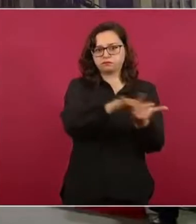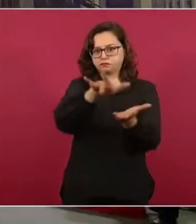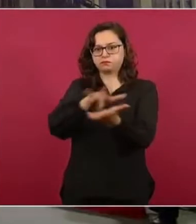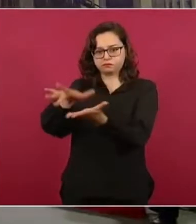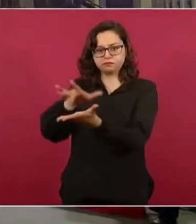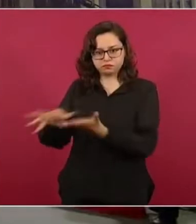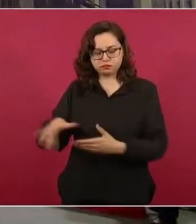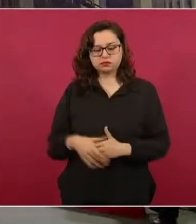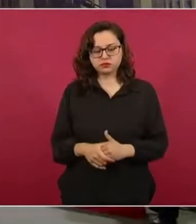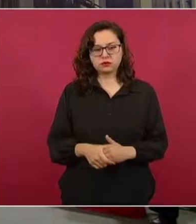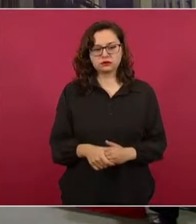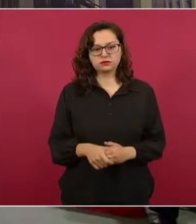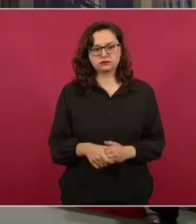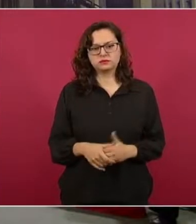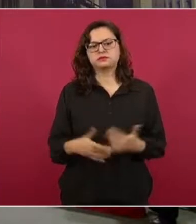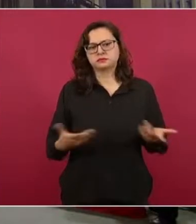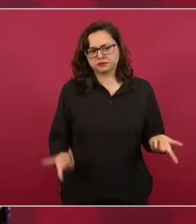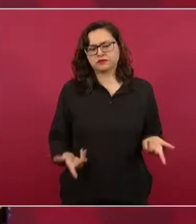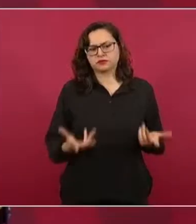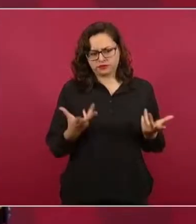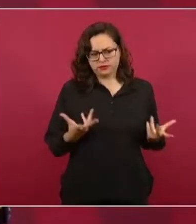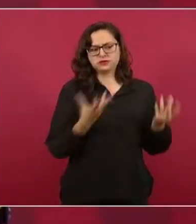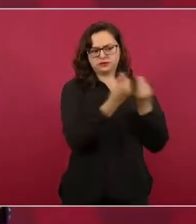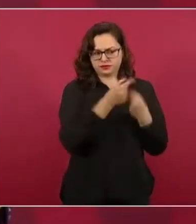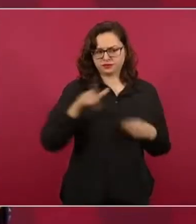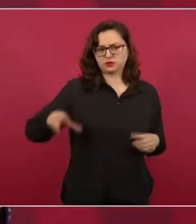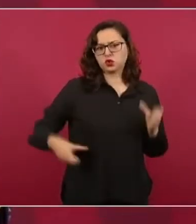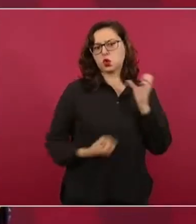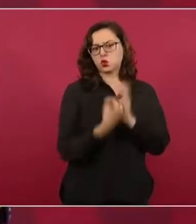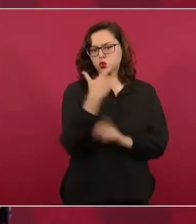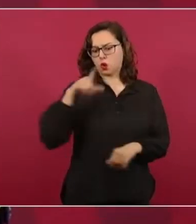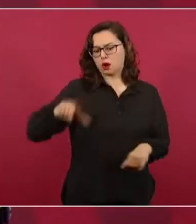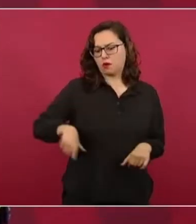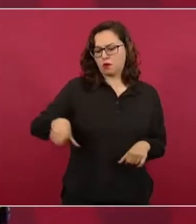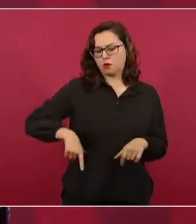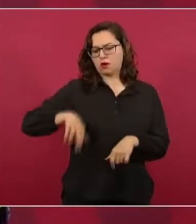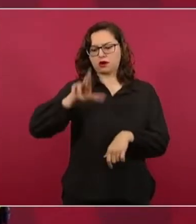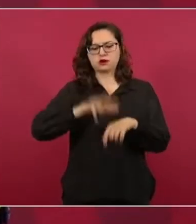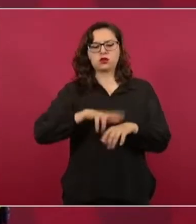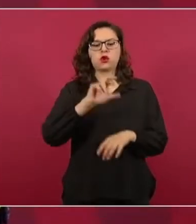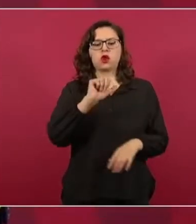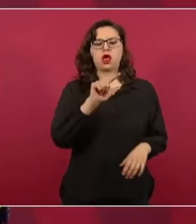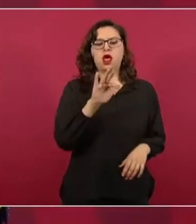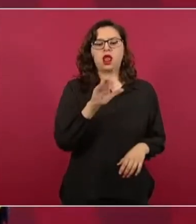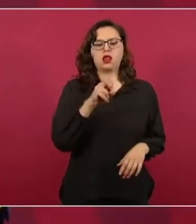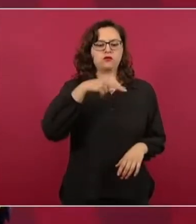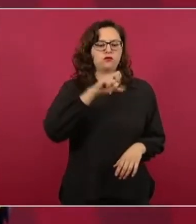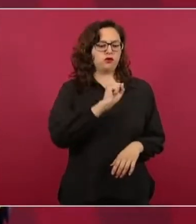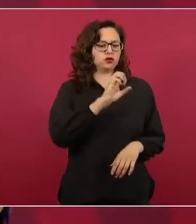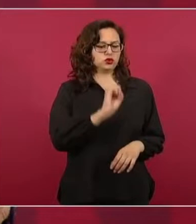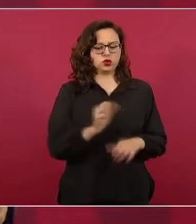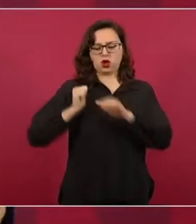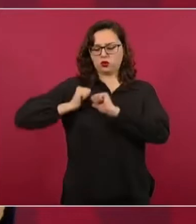con el gobernador Alfonso Durazo y con las